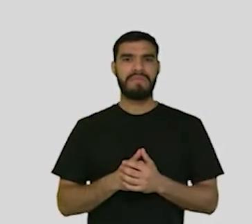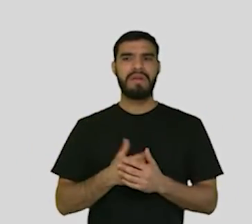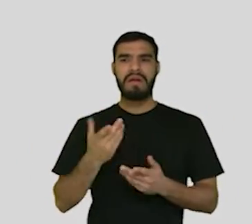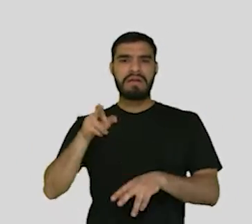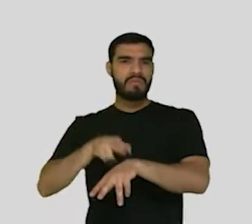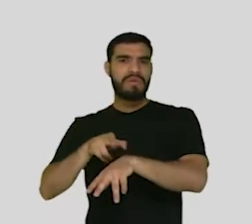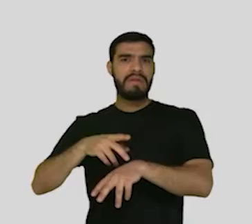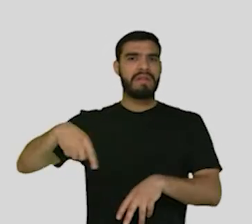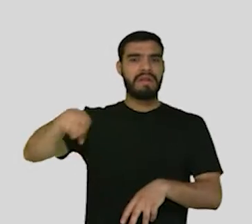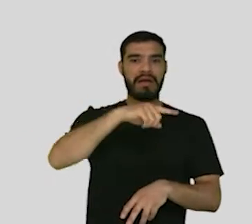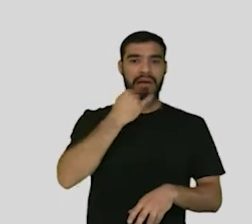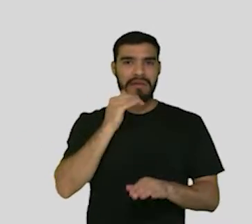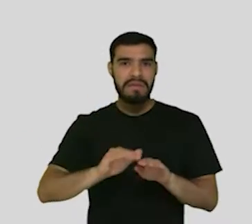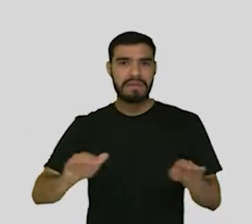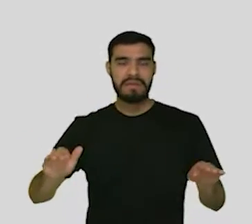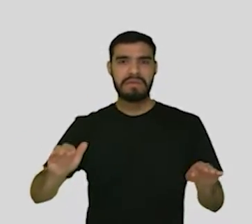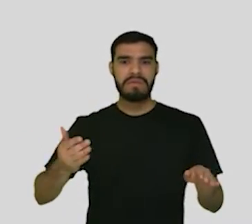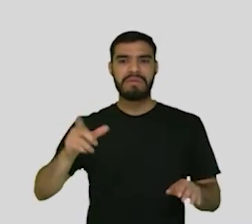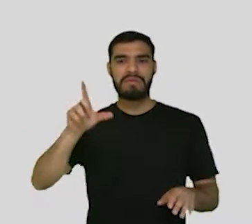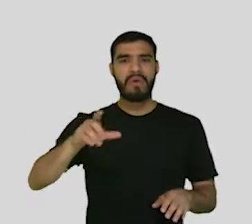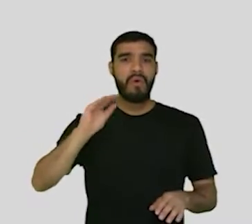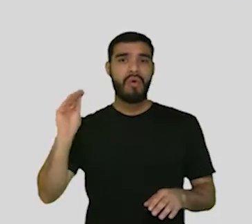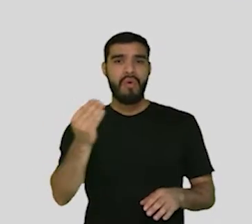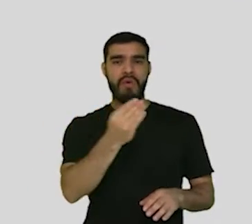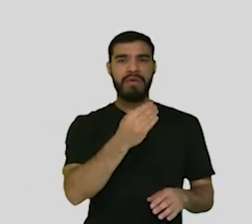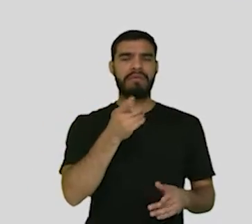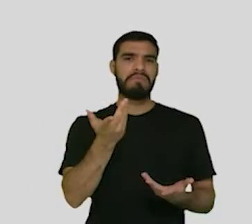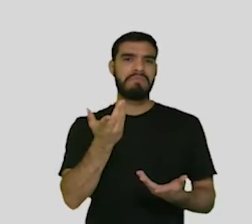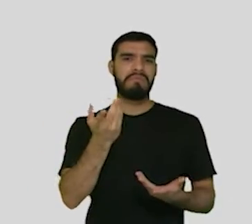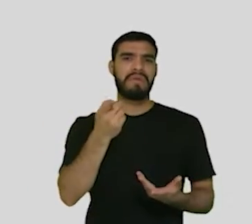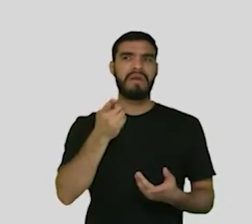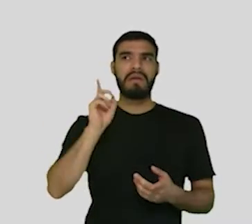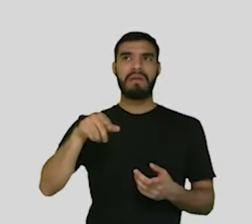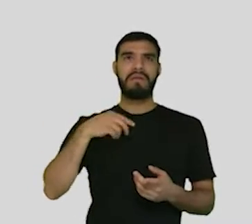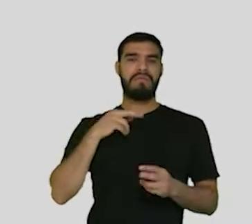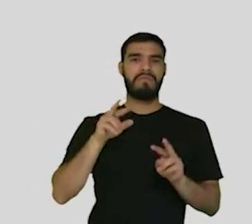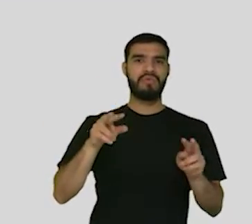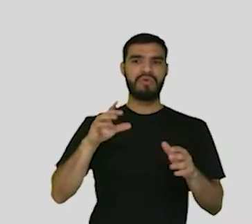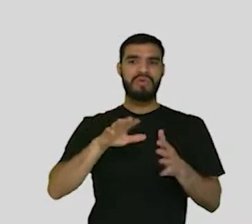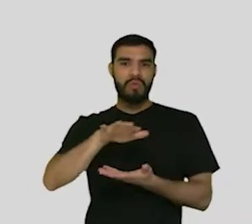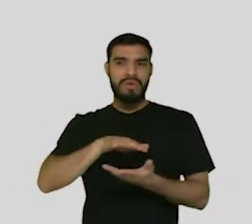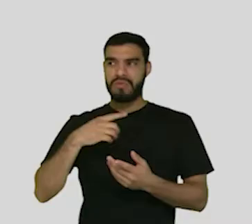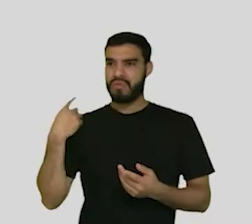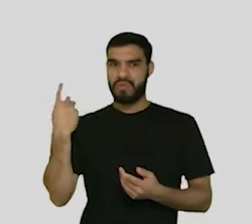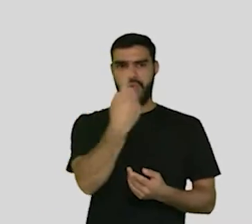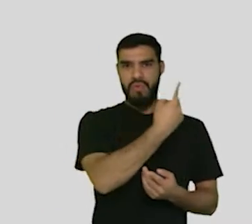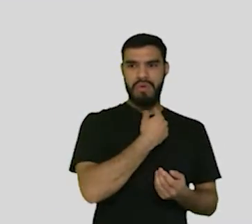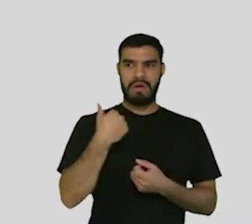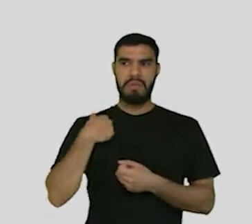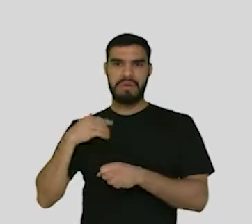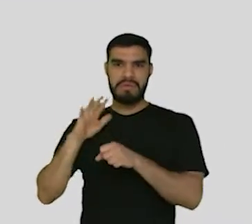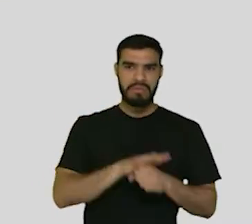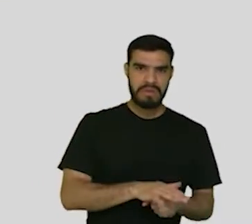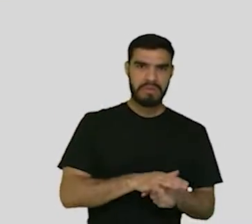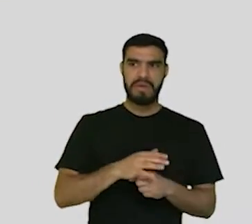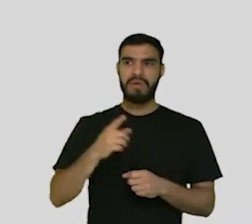Es enorme. Y por a ningún recoge talle, pa. O esa niña o ese adolescente de lo que está pasando, cuando a todo a su alrededor es exclusión. Ayer, pa,